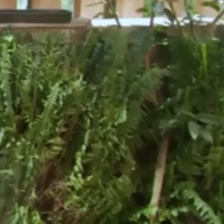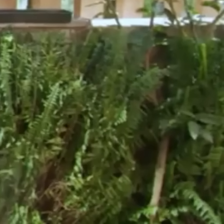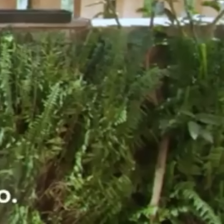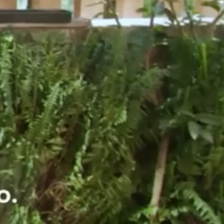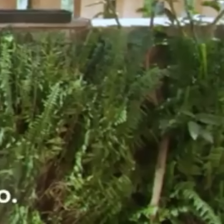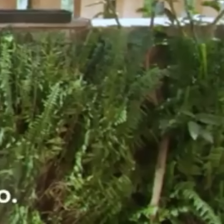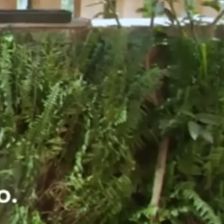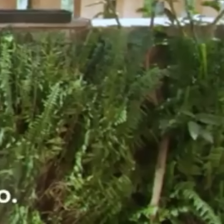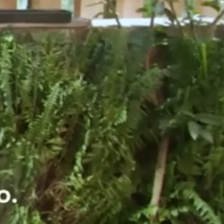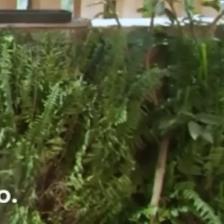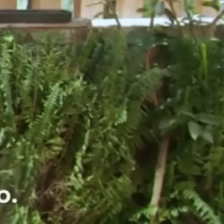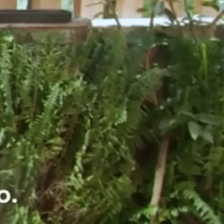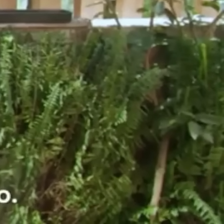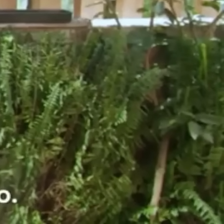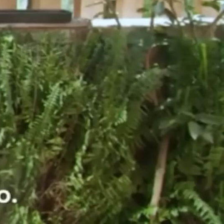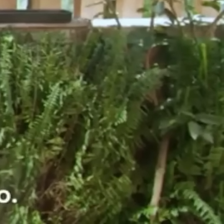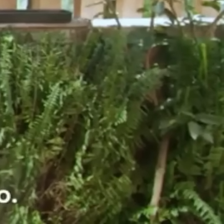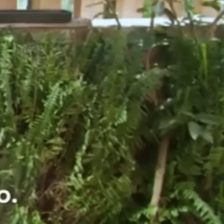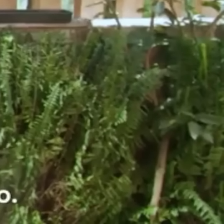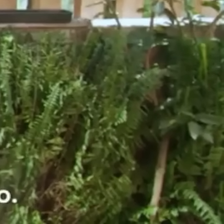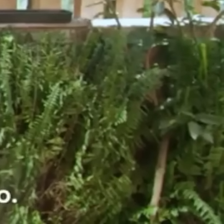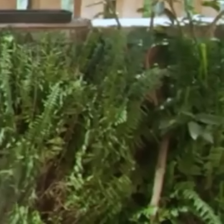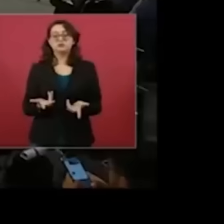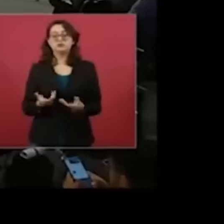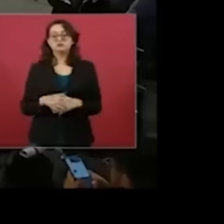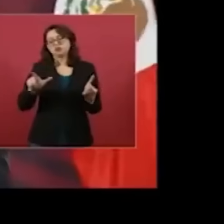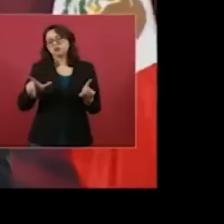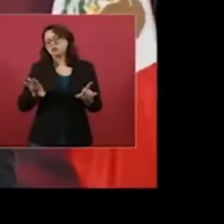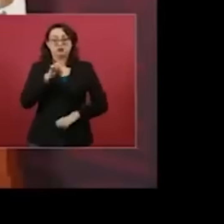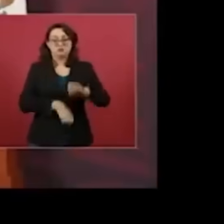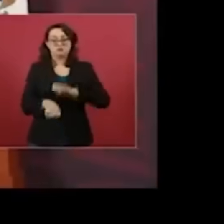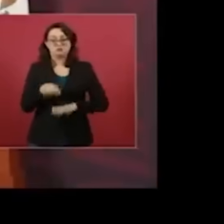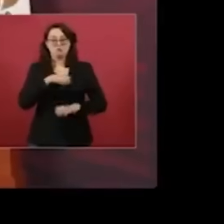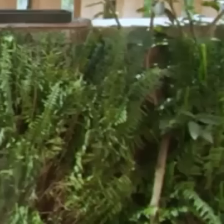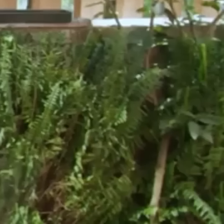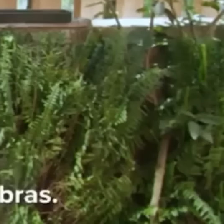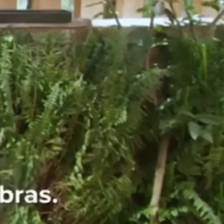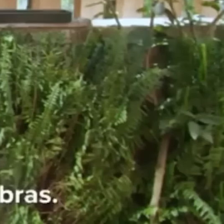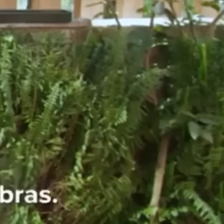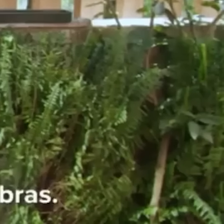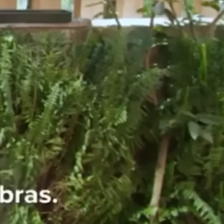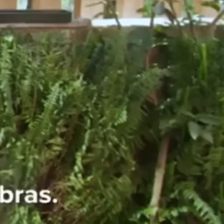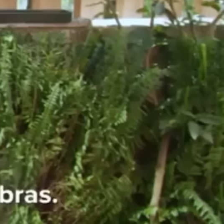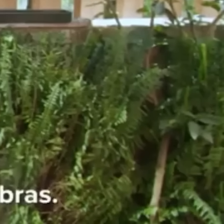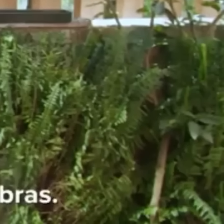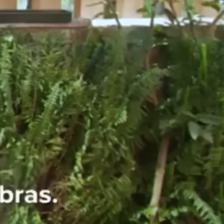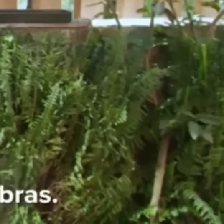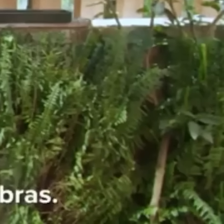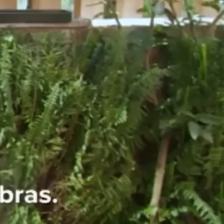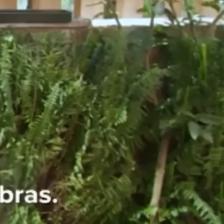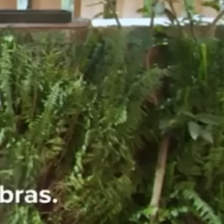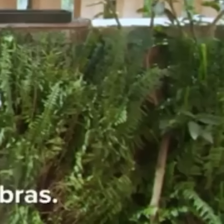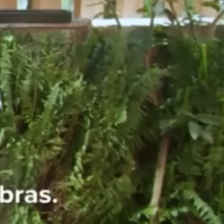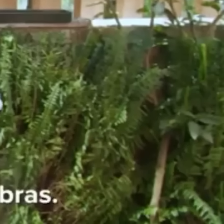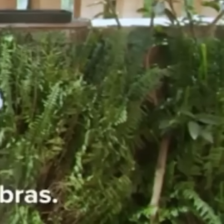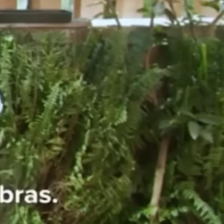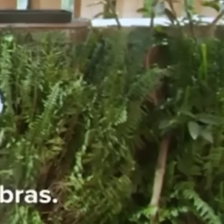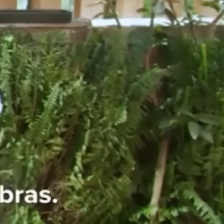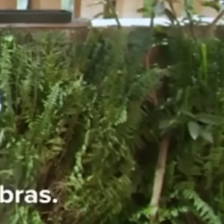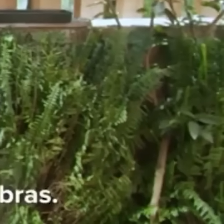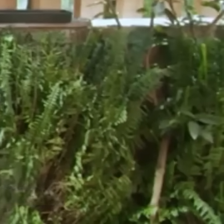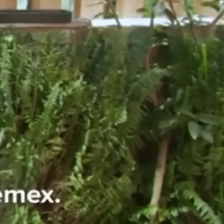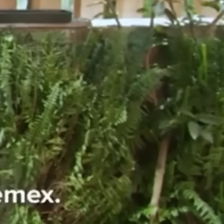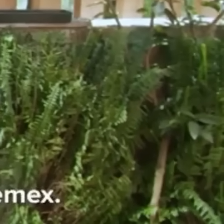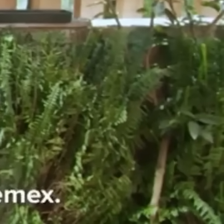Presidente, ya sé que me trae puesto el ojo. Xochitl. Lo que exijo es que mida sus